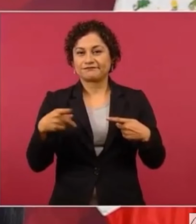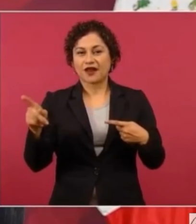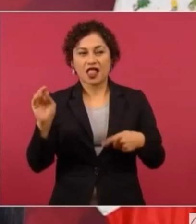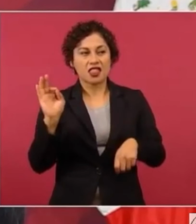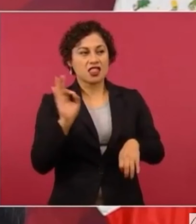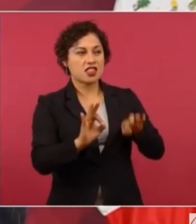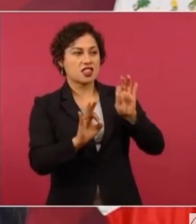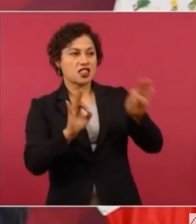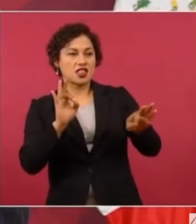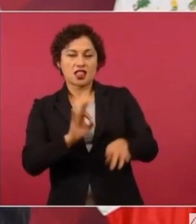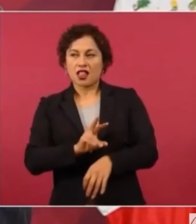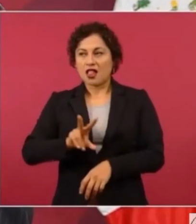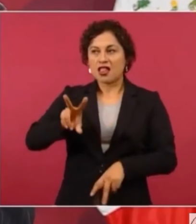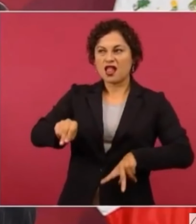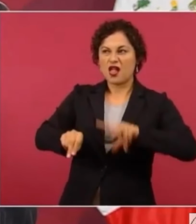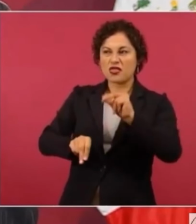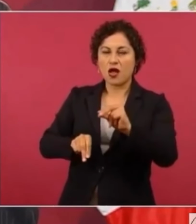excepcional,